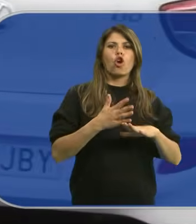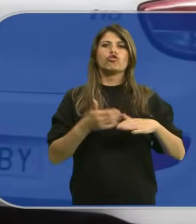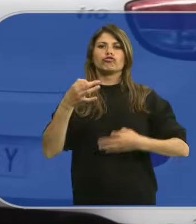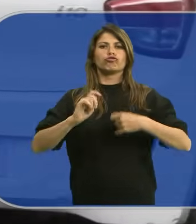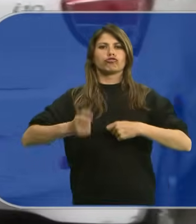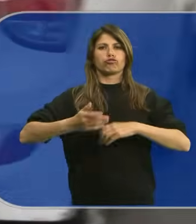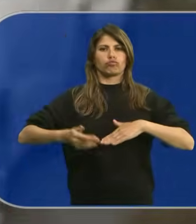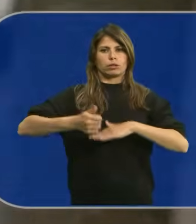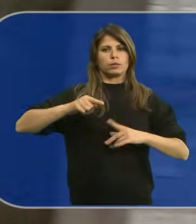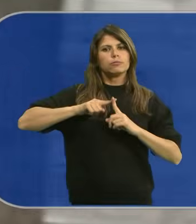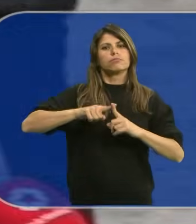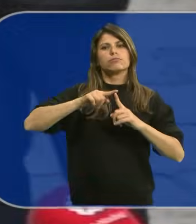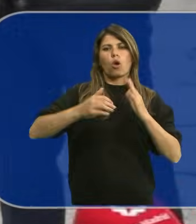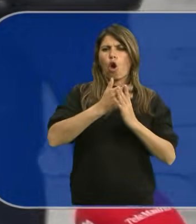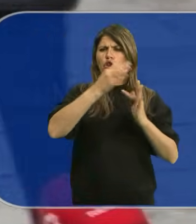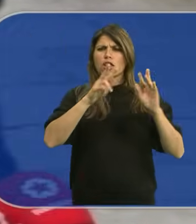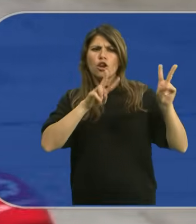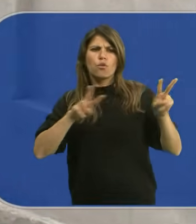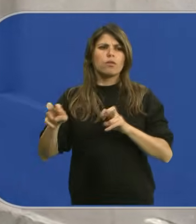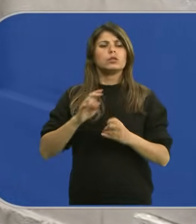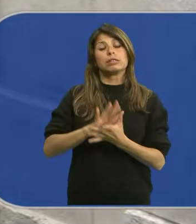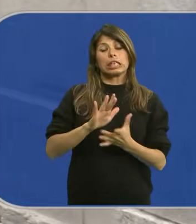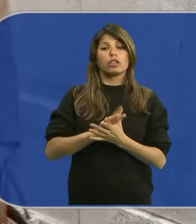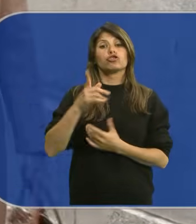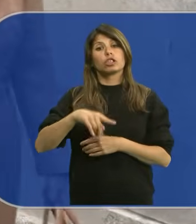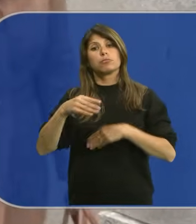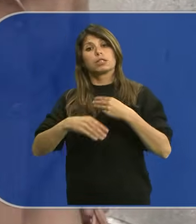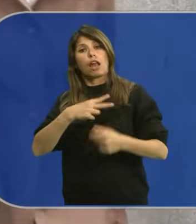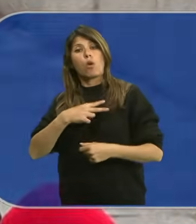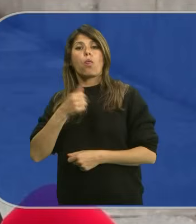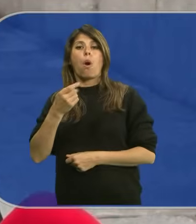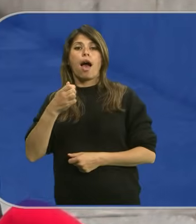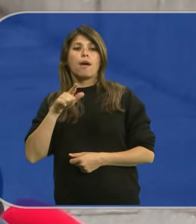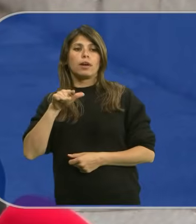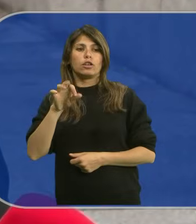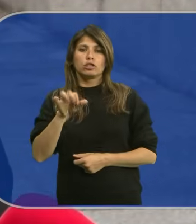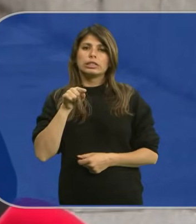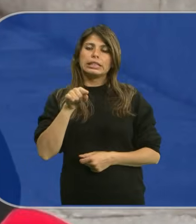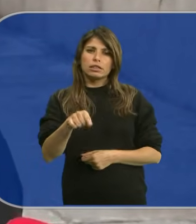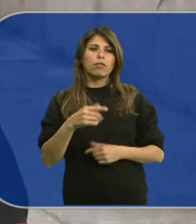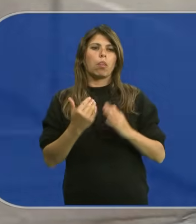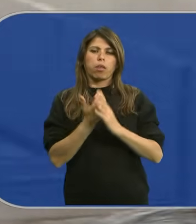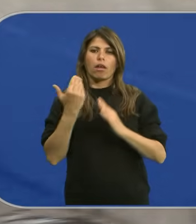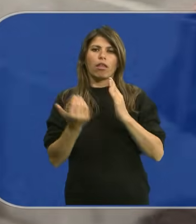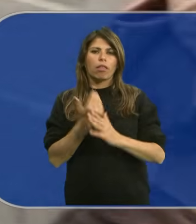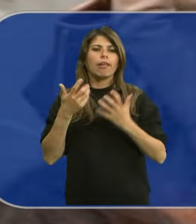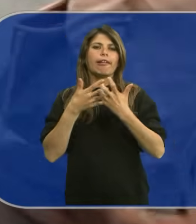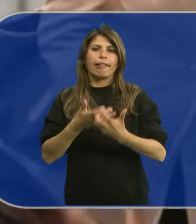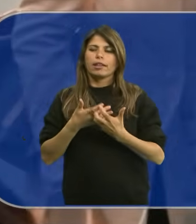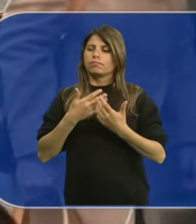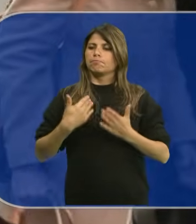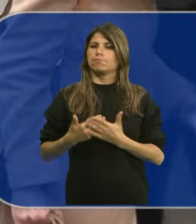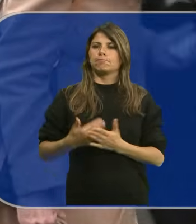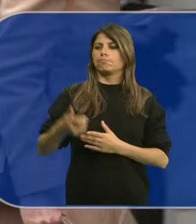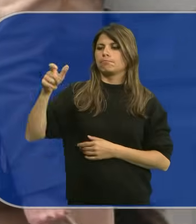una nueva jornada ante los magistrados. Más tranquilo y que ayer después... También lo hacía el abogado de Ábalos. Esto es un pulso, cada día es una guerra. Asevera que su